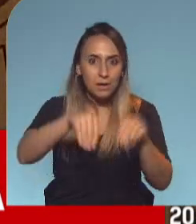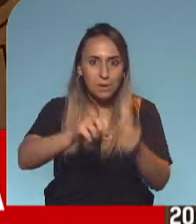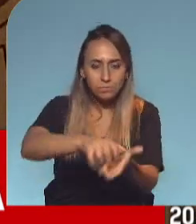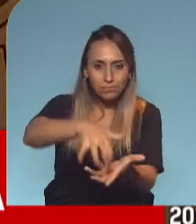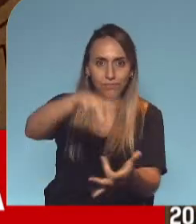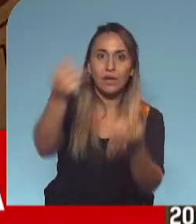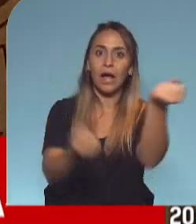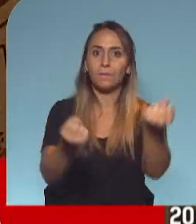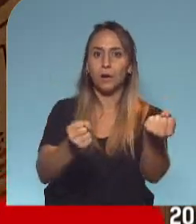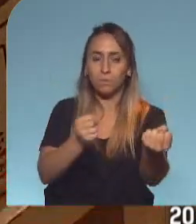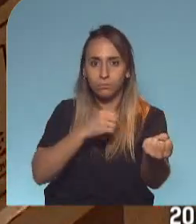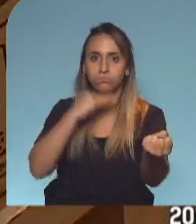camión